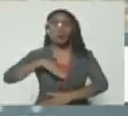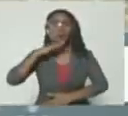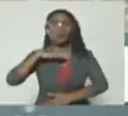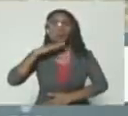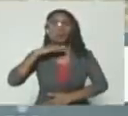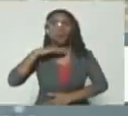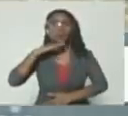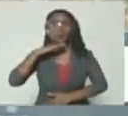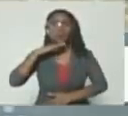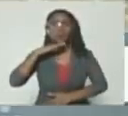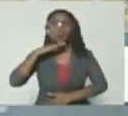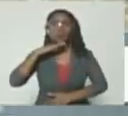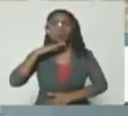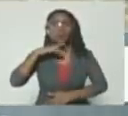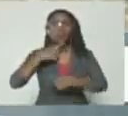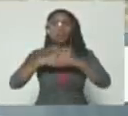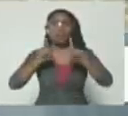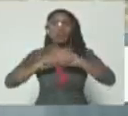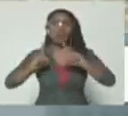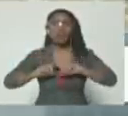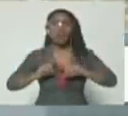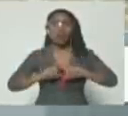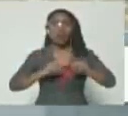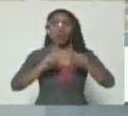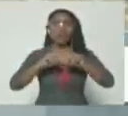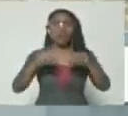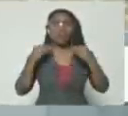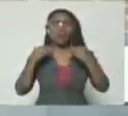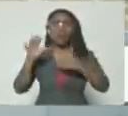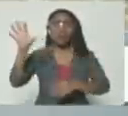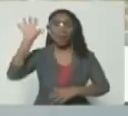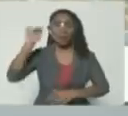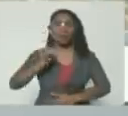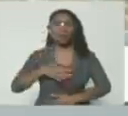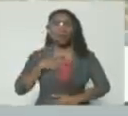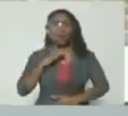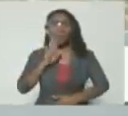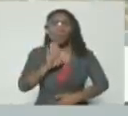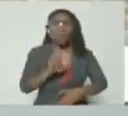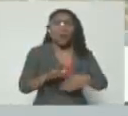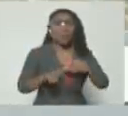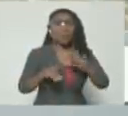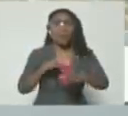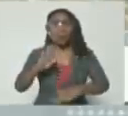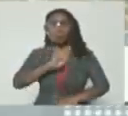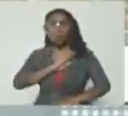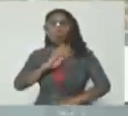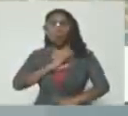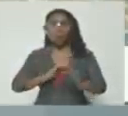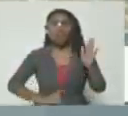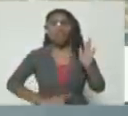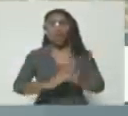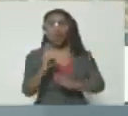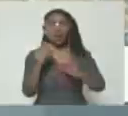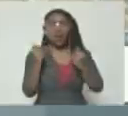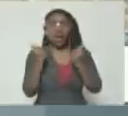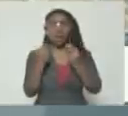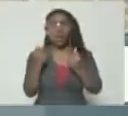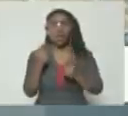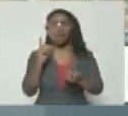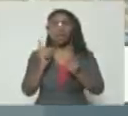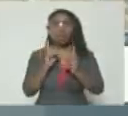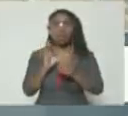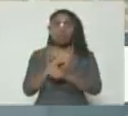suficientemente diversificada para que el país pueda caminar con pies propios sin depender de